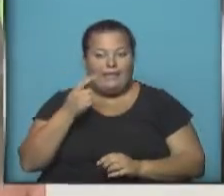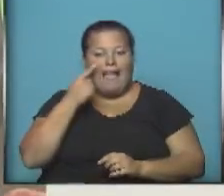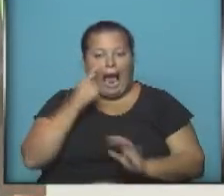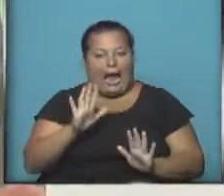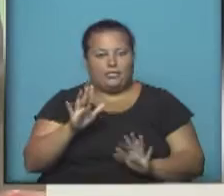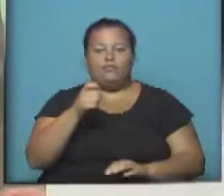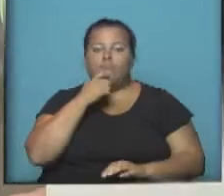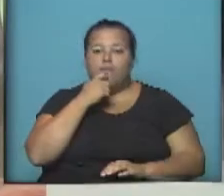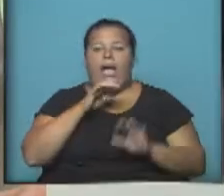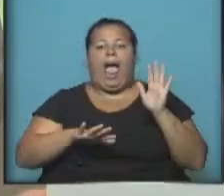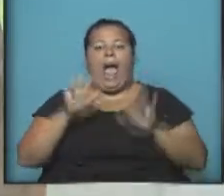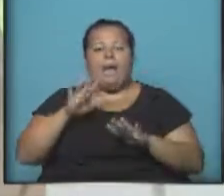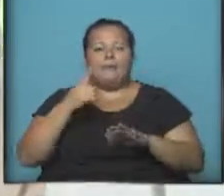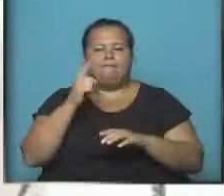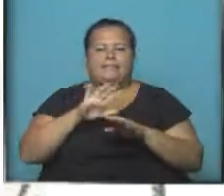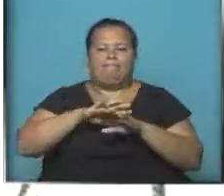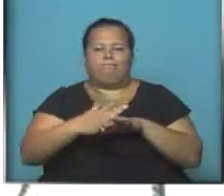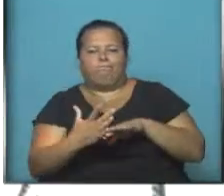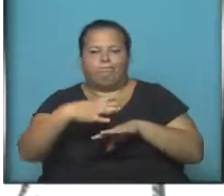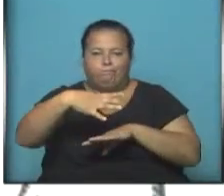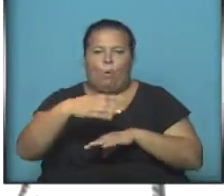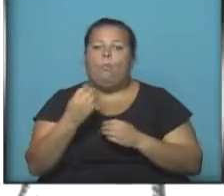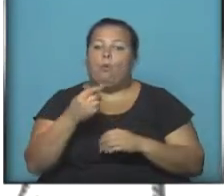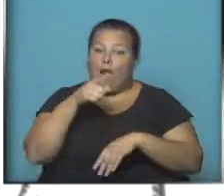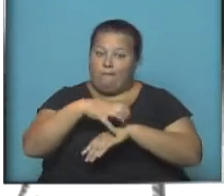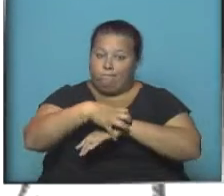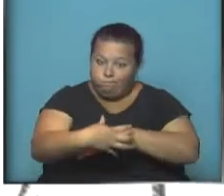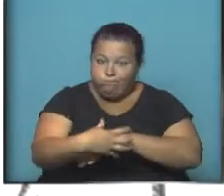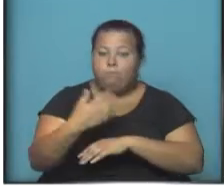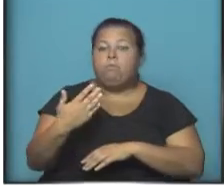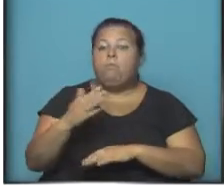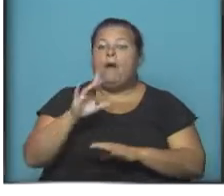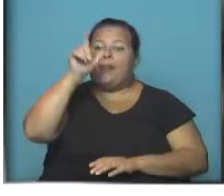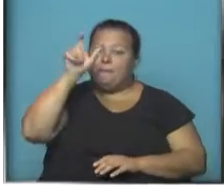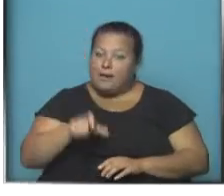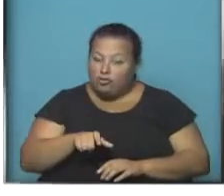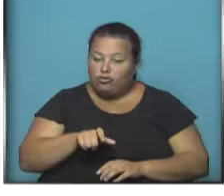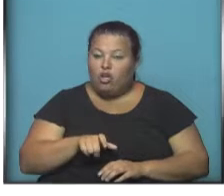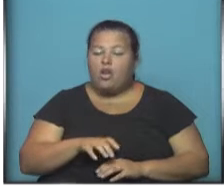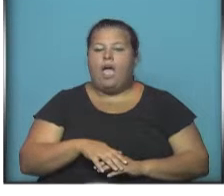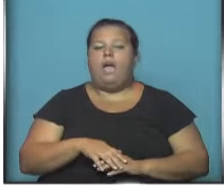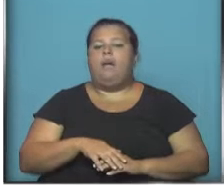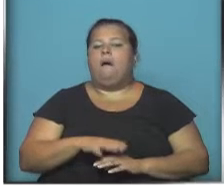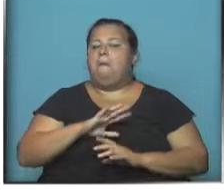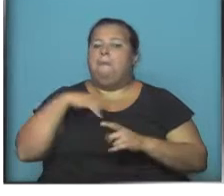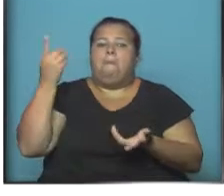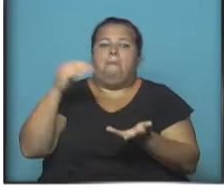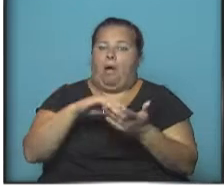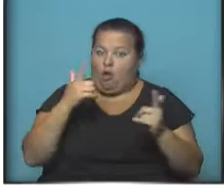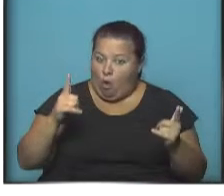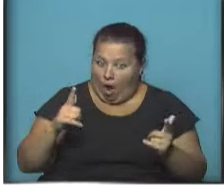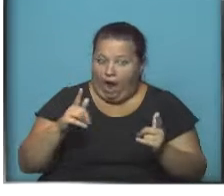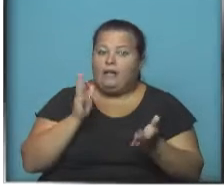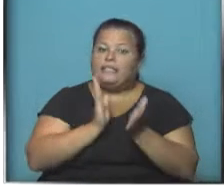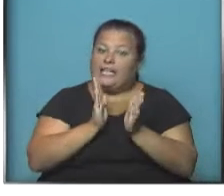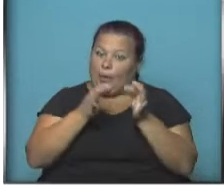cuando uno tiene a veces el primer esguince, porque a partir de eso puede suceder que el paciente nunca más tenga un esguince bien